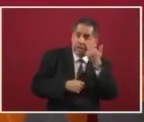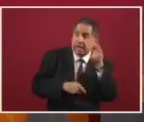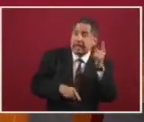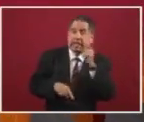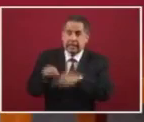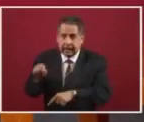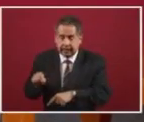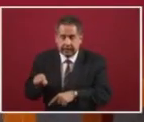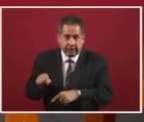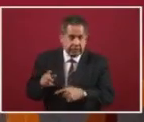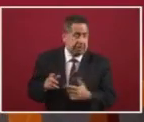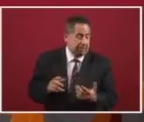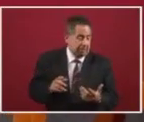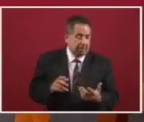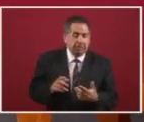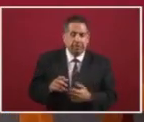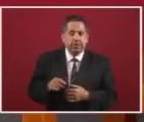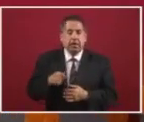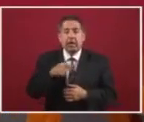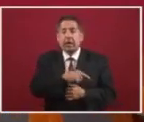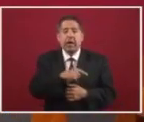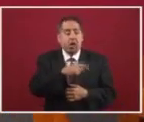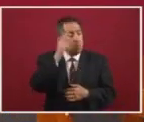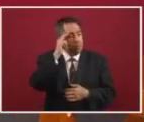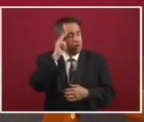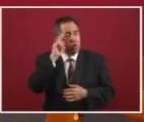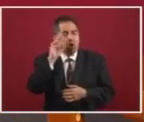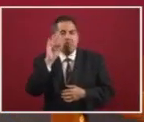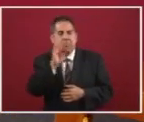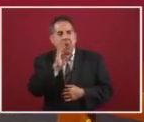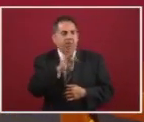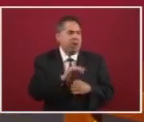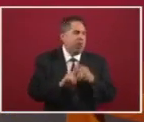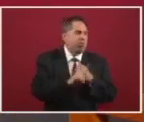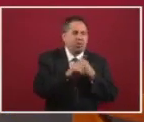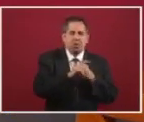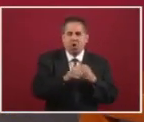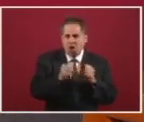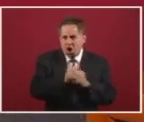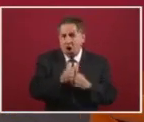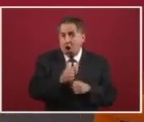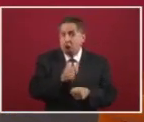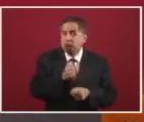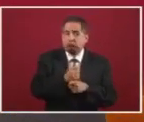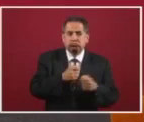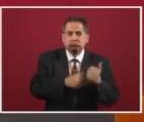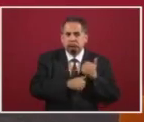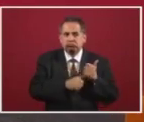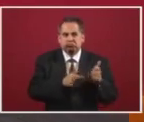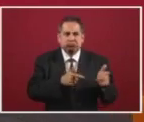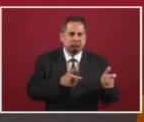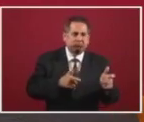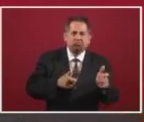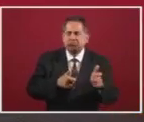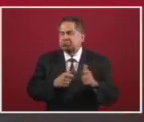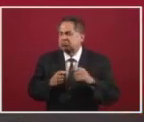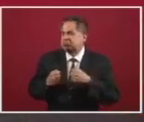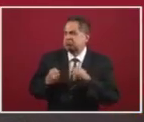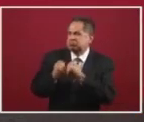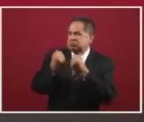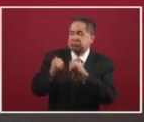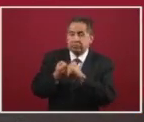con un movimiento armado que se le conoció